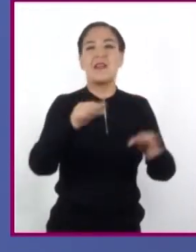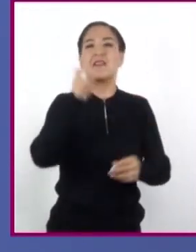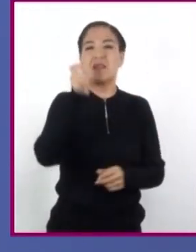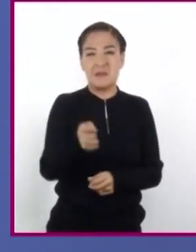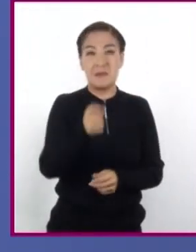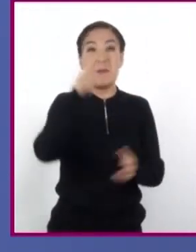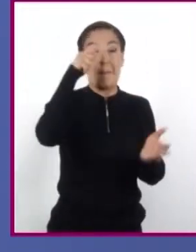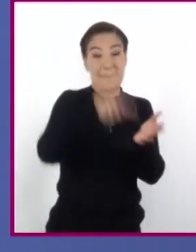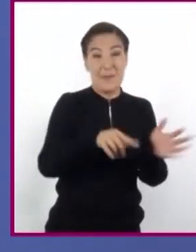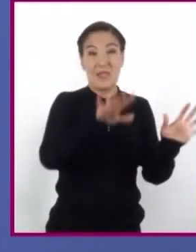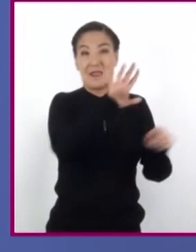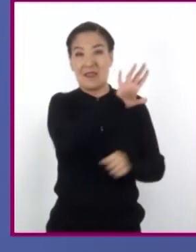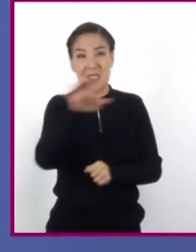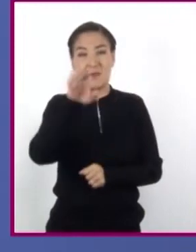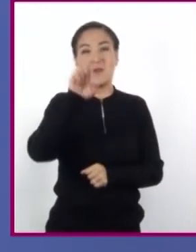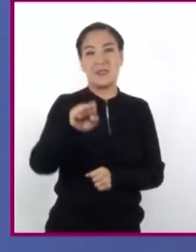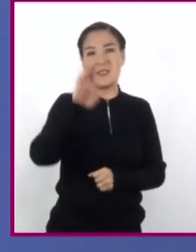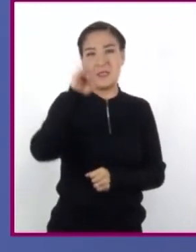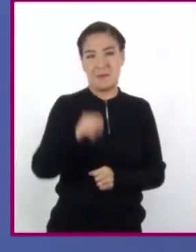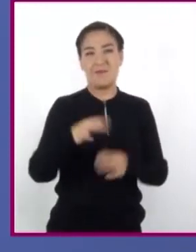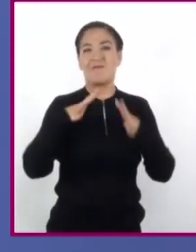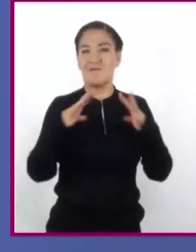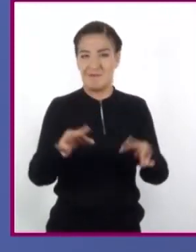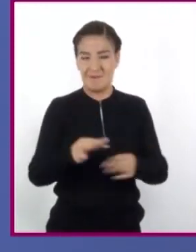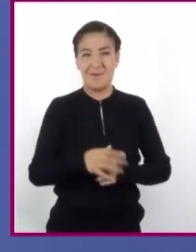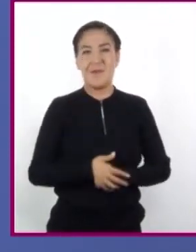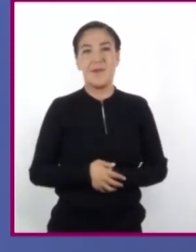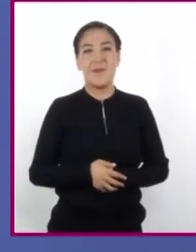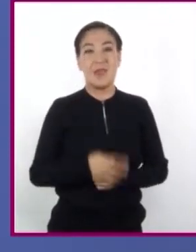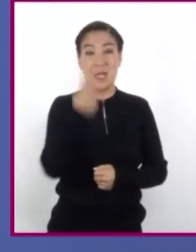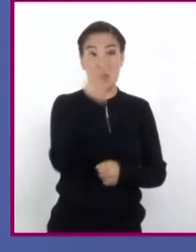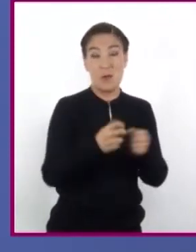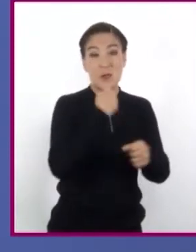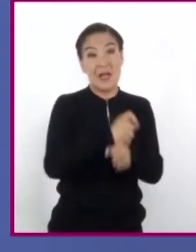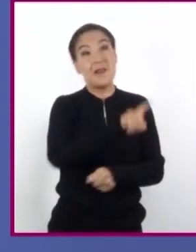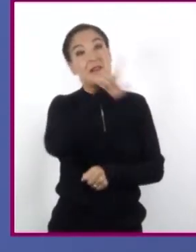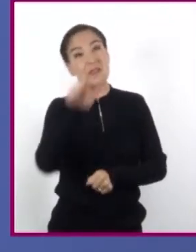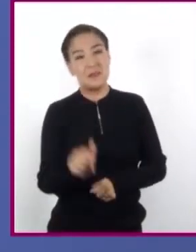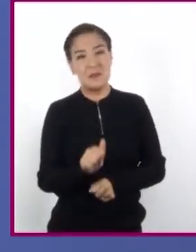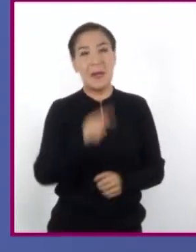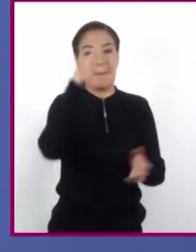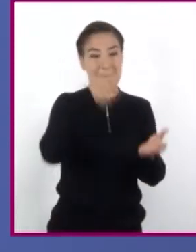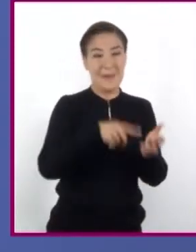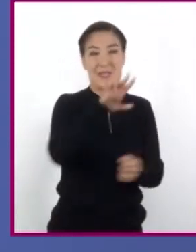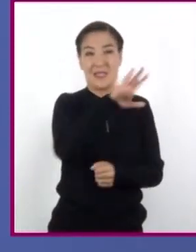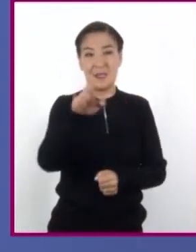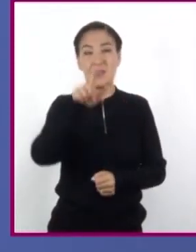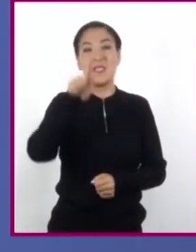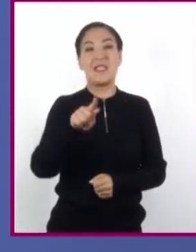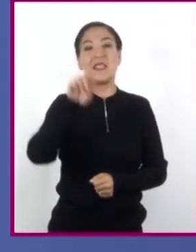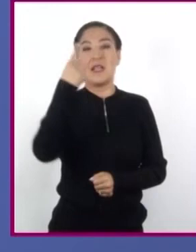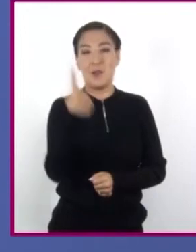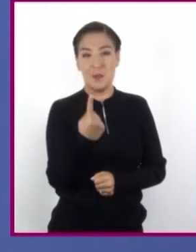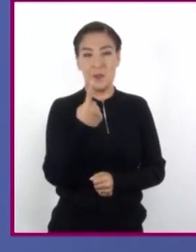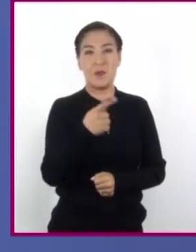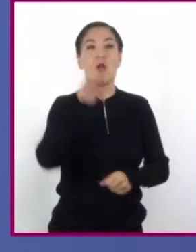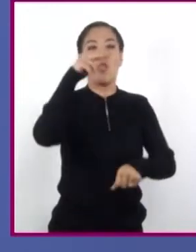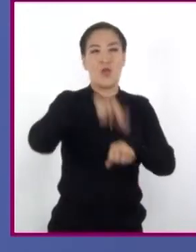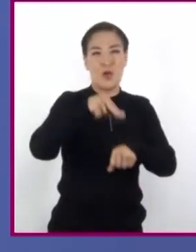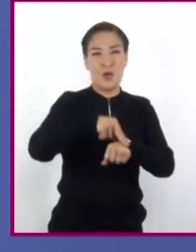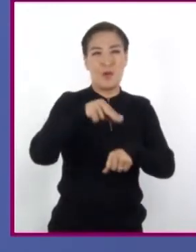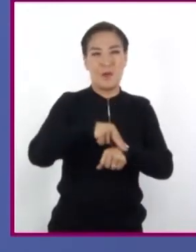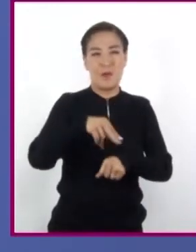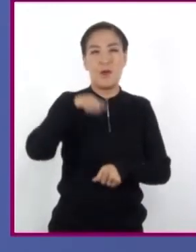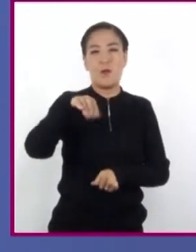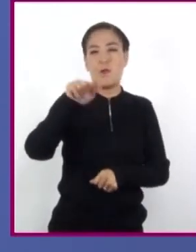en 1569. Dos años después, en 1571, el doctor